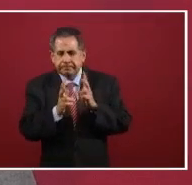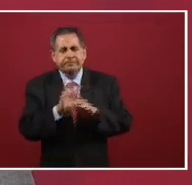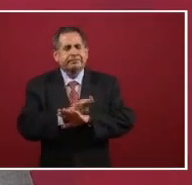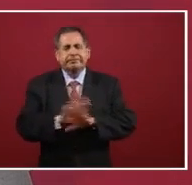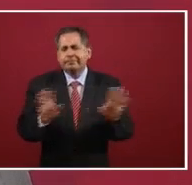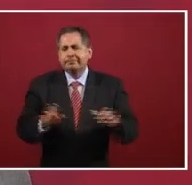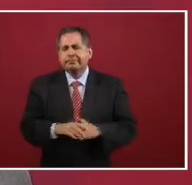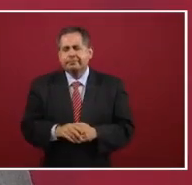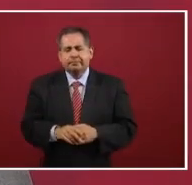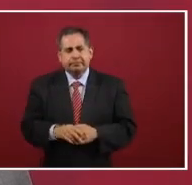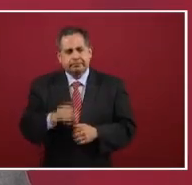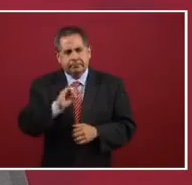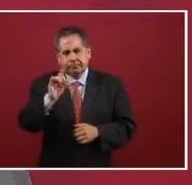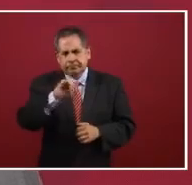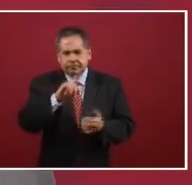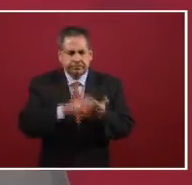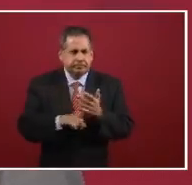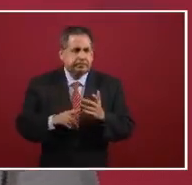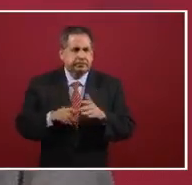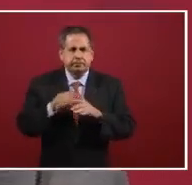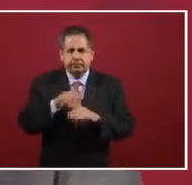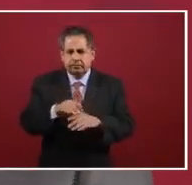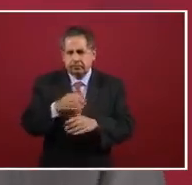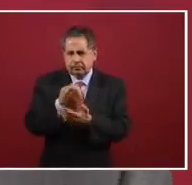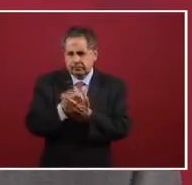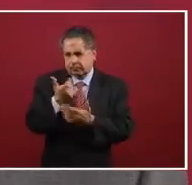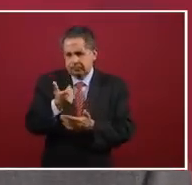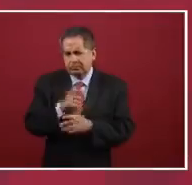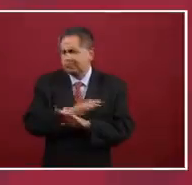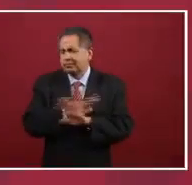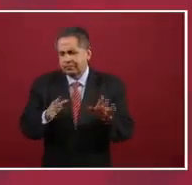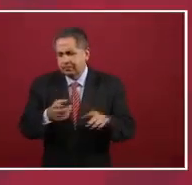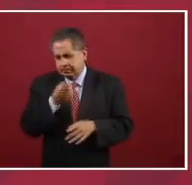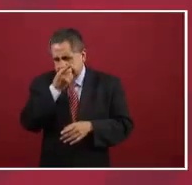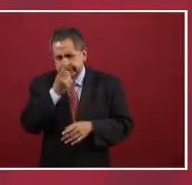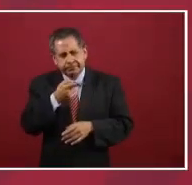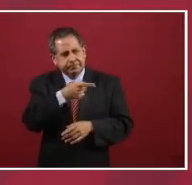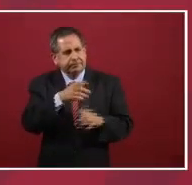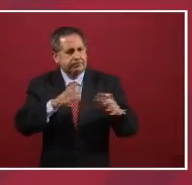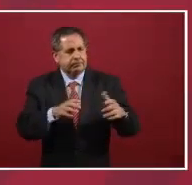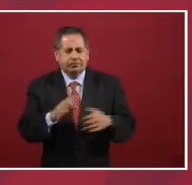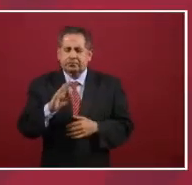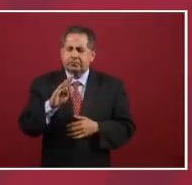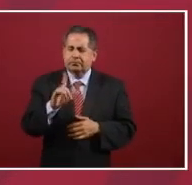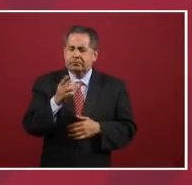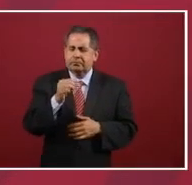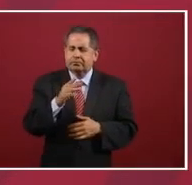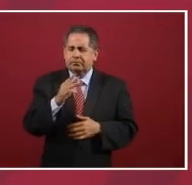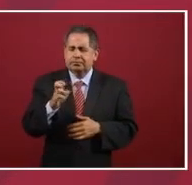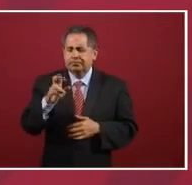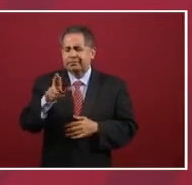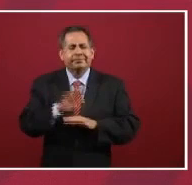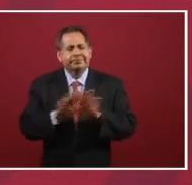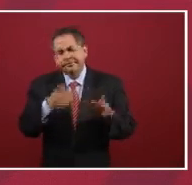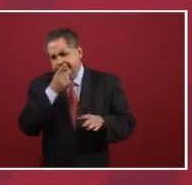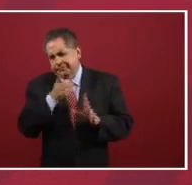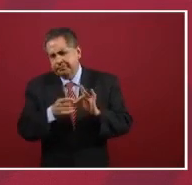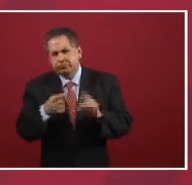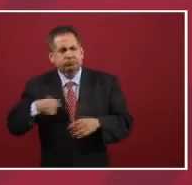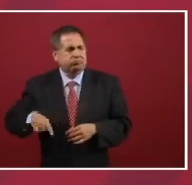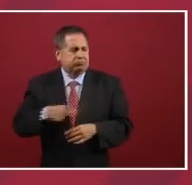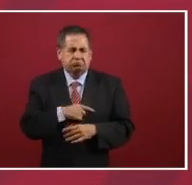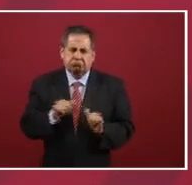agencia especializada en economía, la agencia Bloomberg. Estamos muy